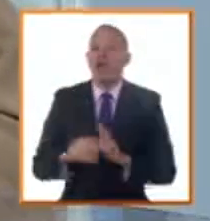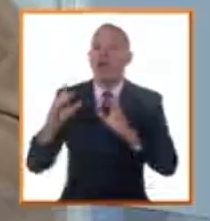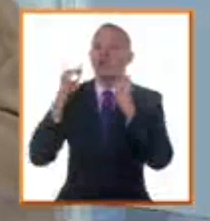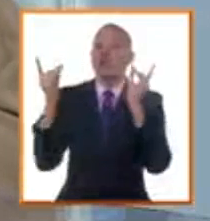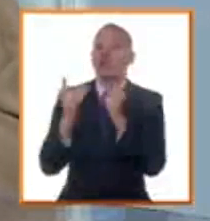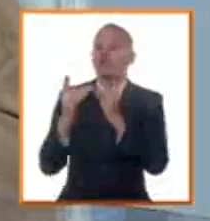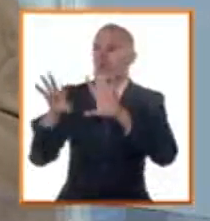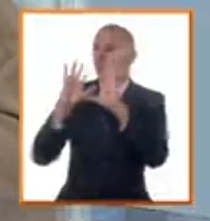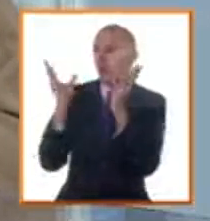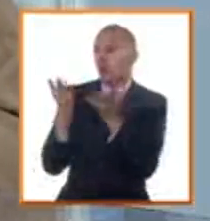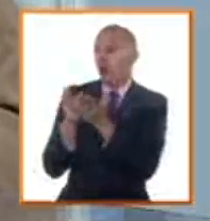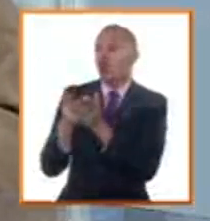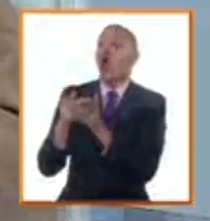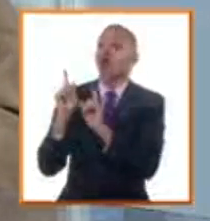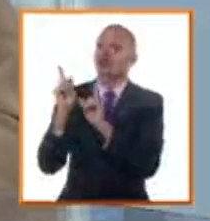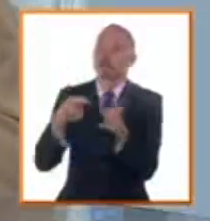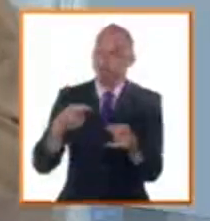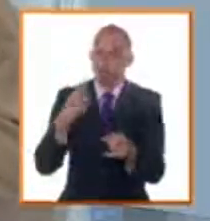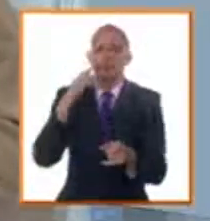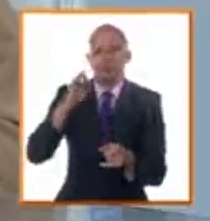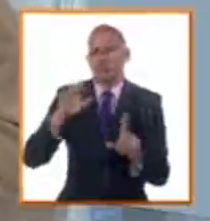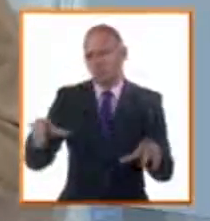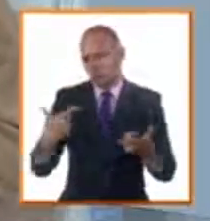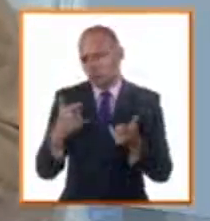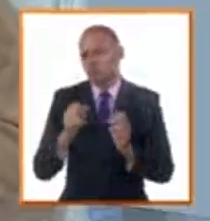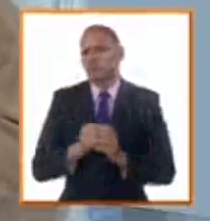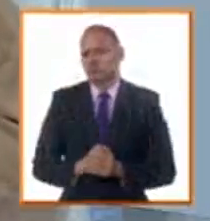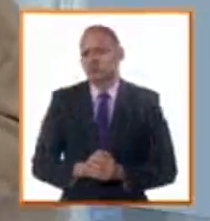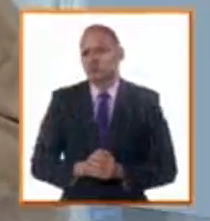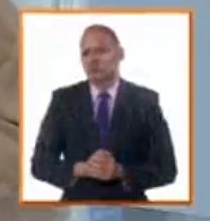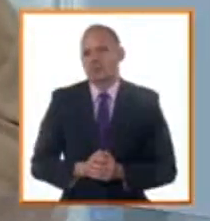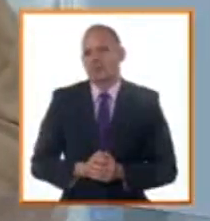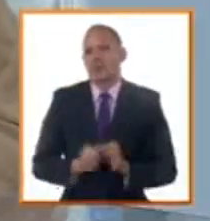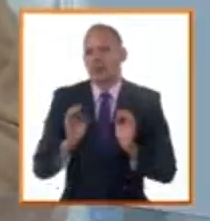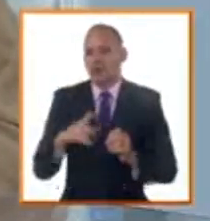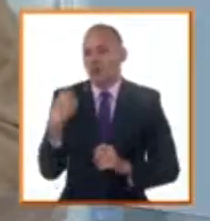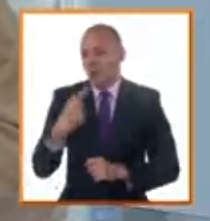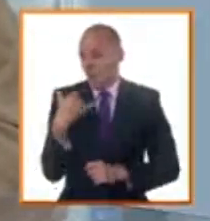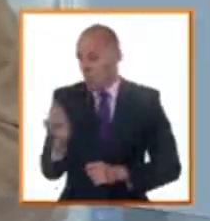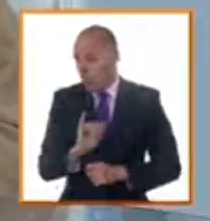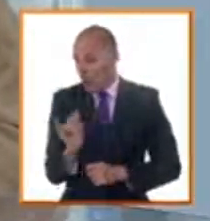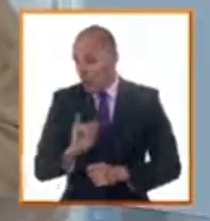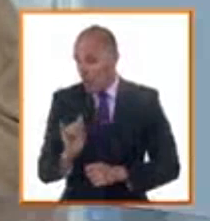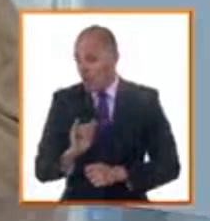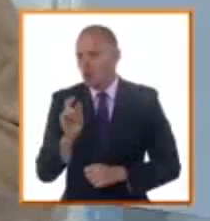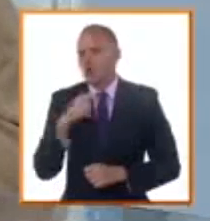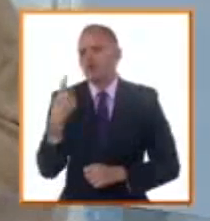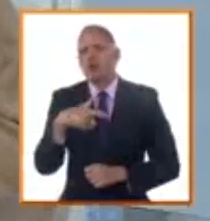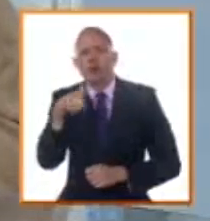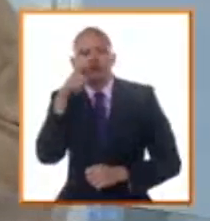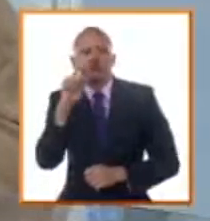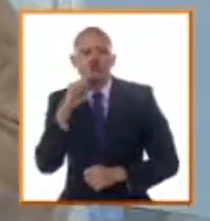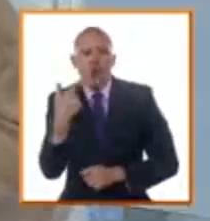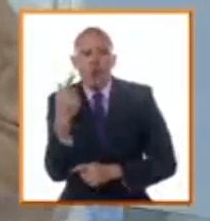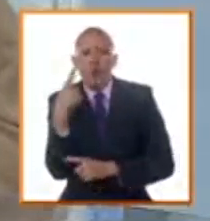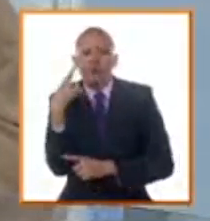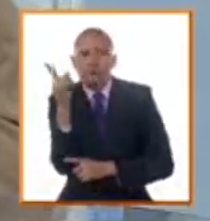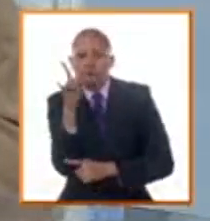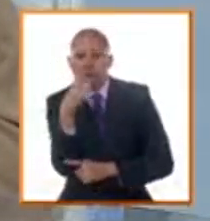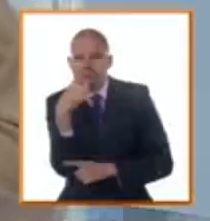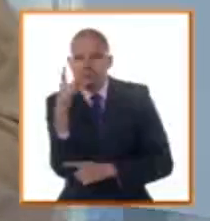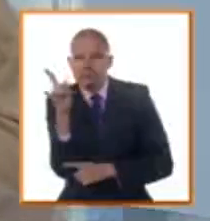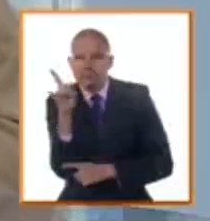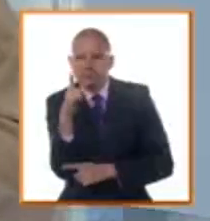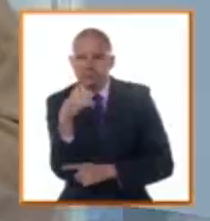Meteorológica Mundial. Incluso también hemos hecho nuestra vigilancia meteorológica por radar, que es importante la vigilancia que hacen los